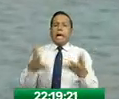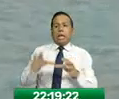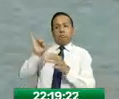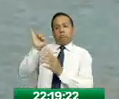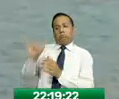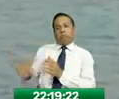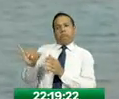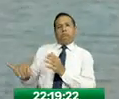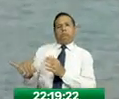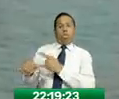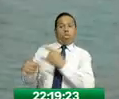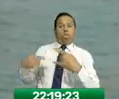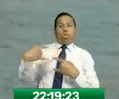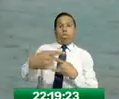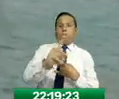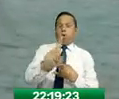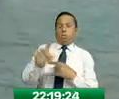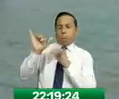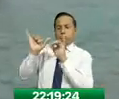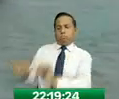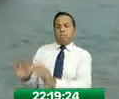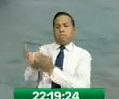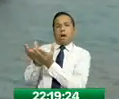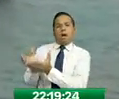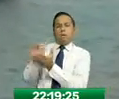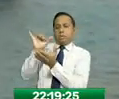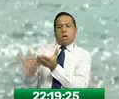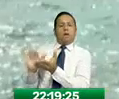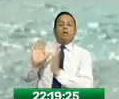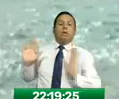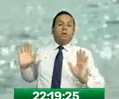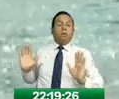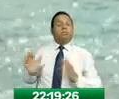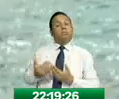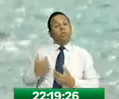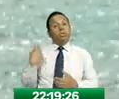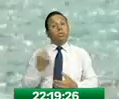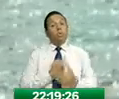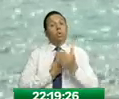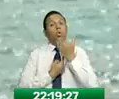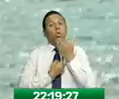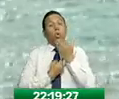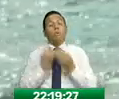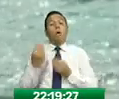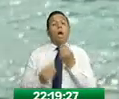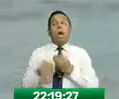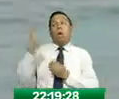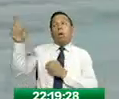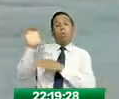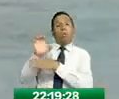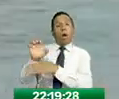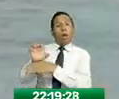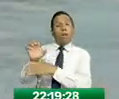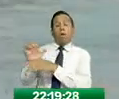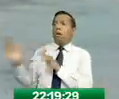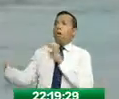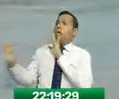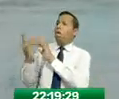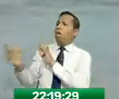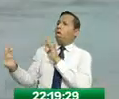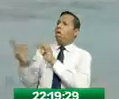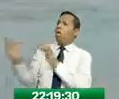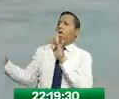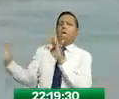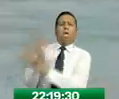habitantes. Buscamos mayor información con las autoridades ecuatorianas. Sin embargo, nos supieron indicar que la Embajada de Ecuador en